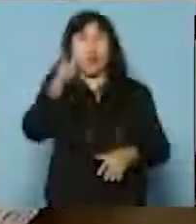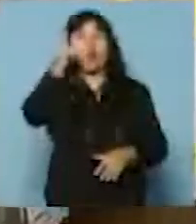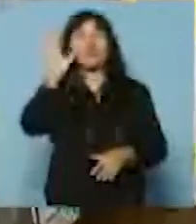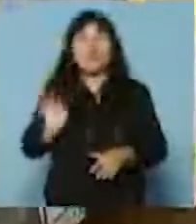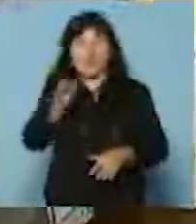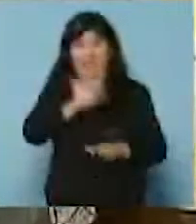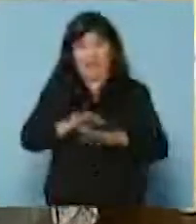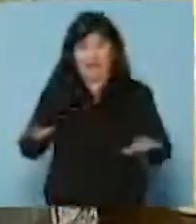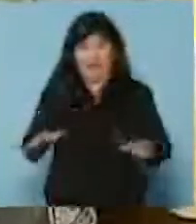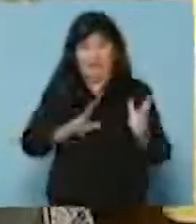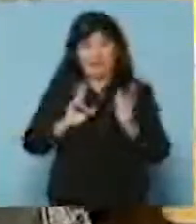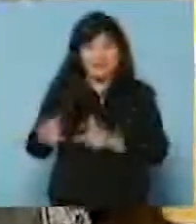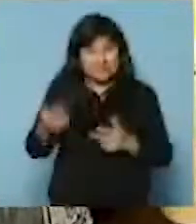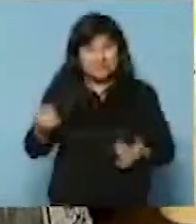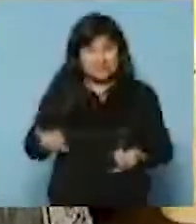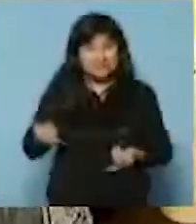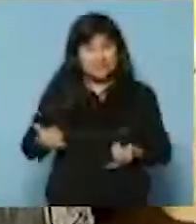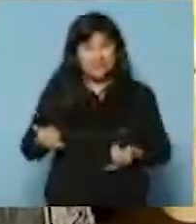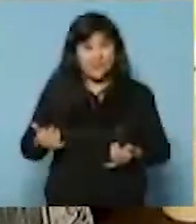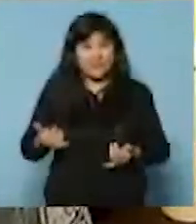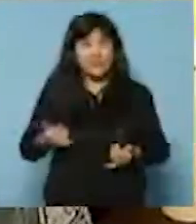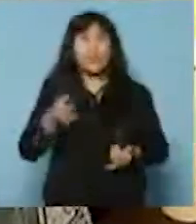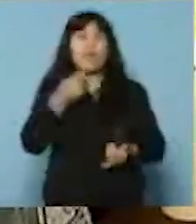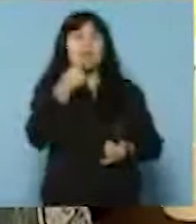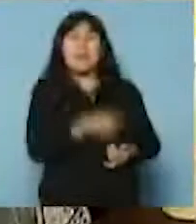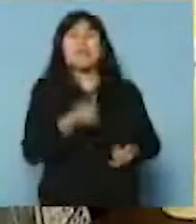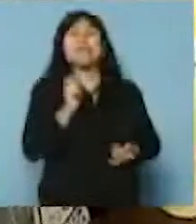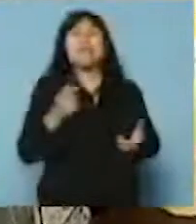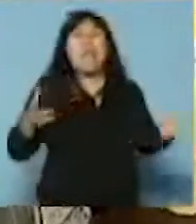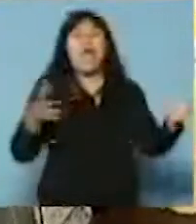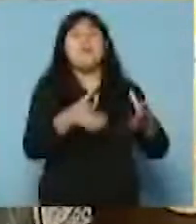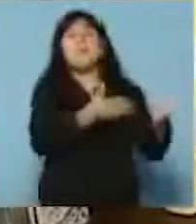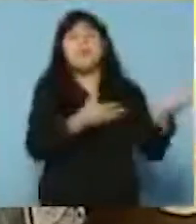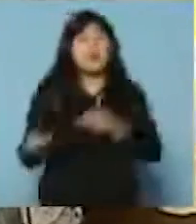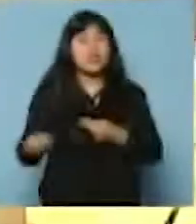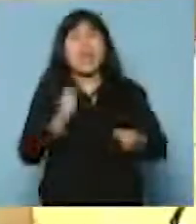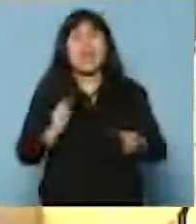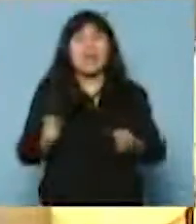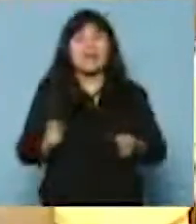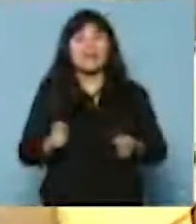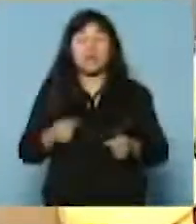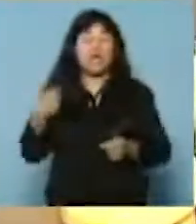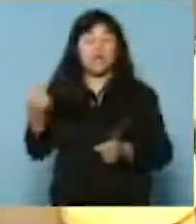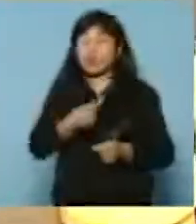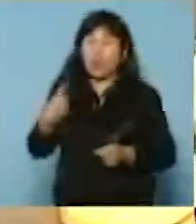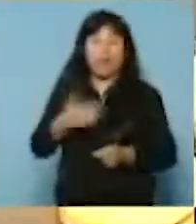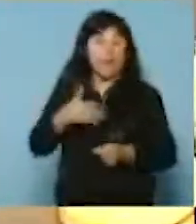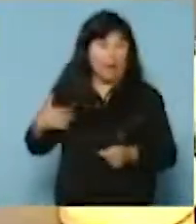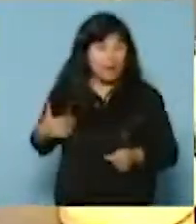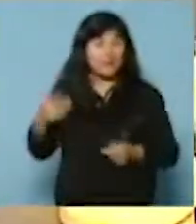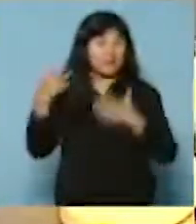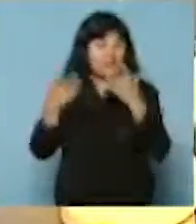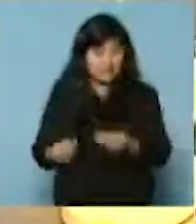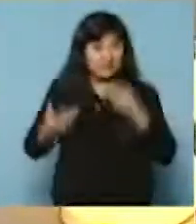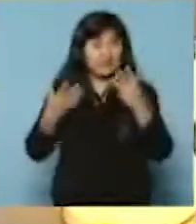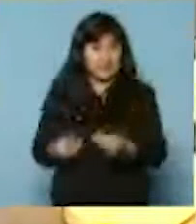somos un grupo de mamás voluntarias que toda la familia que ingresan al comedor son voluntarios y bueno